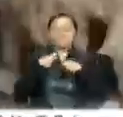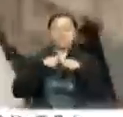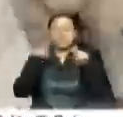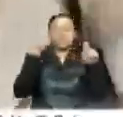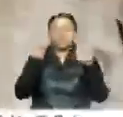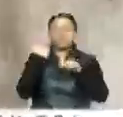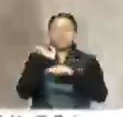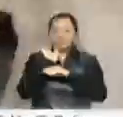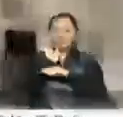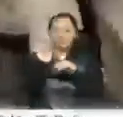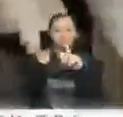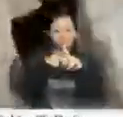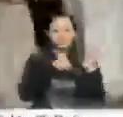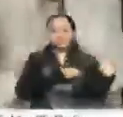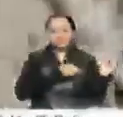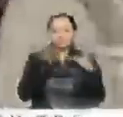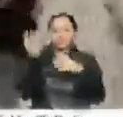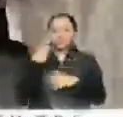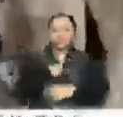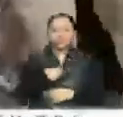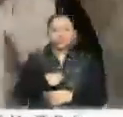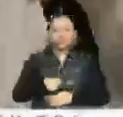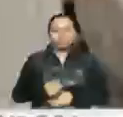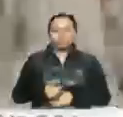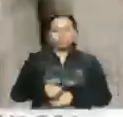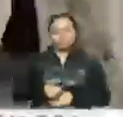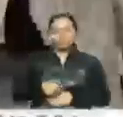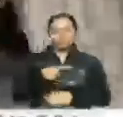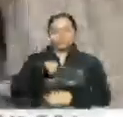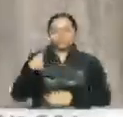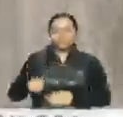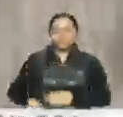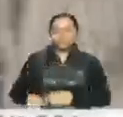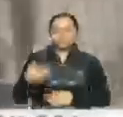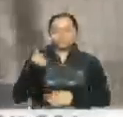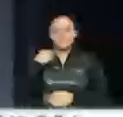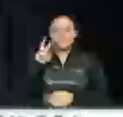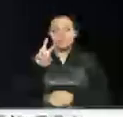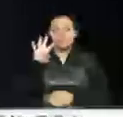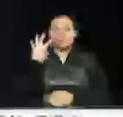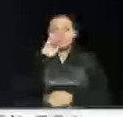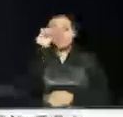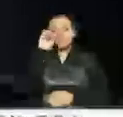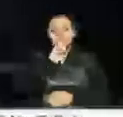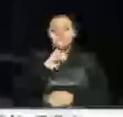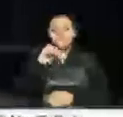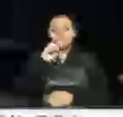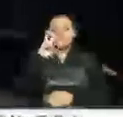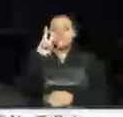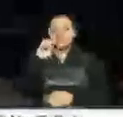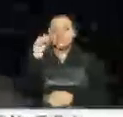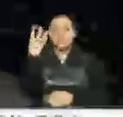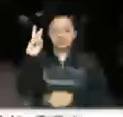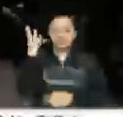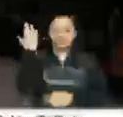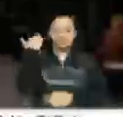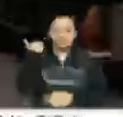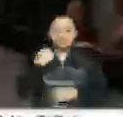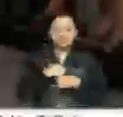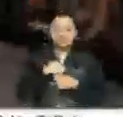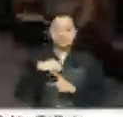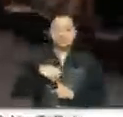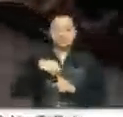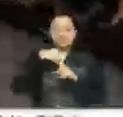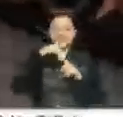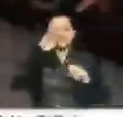el principal proveedor de botones de tagua a China, con una participación del 24% en el 2016. Entre sus